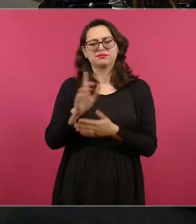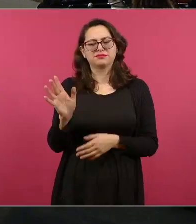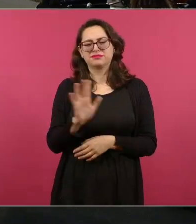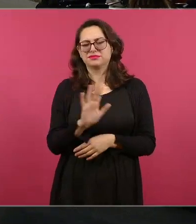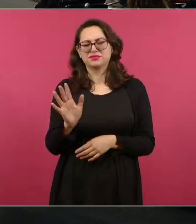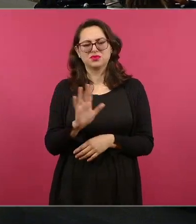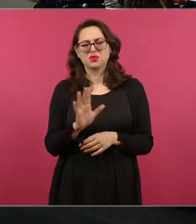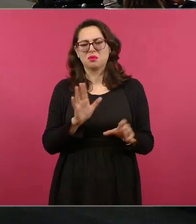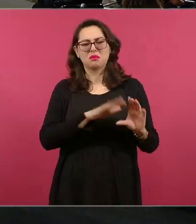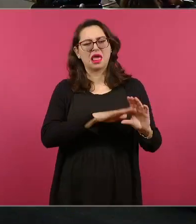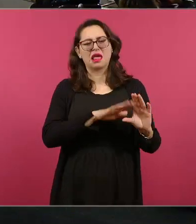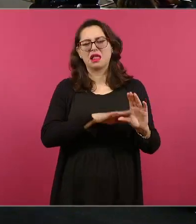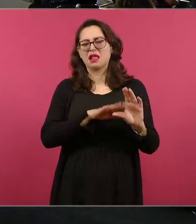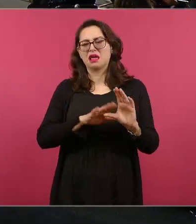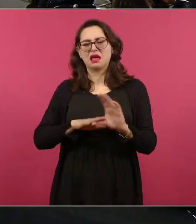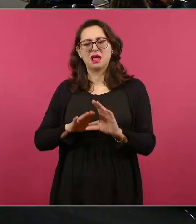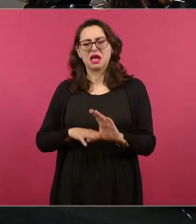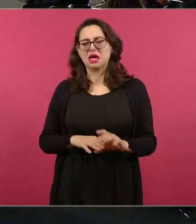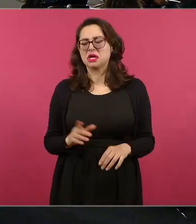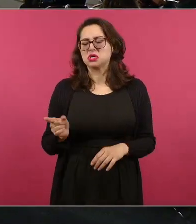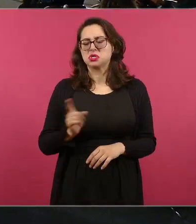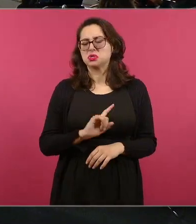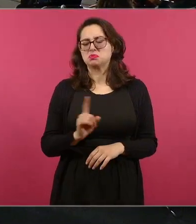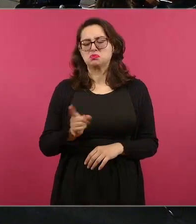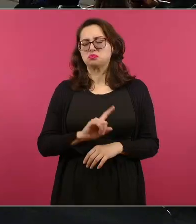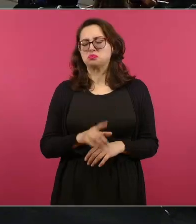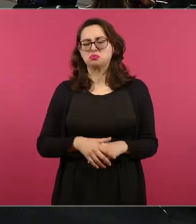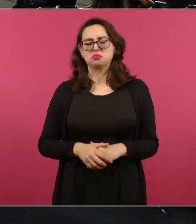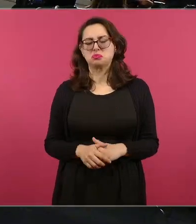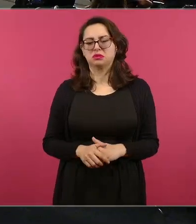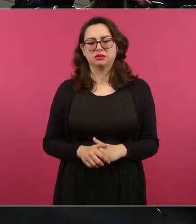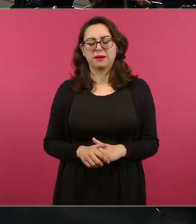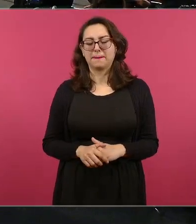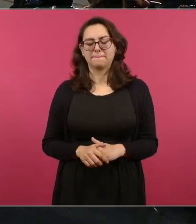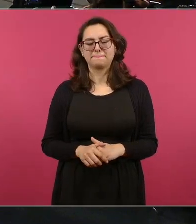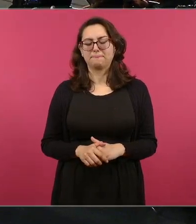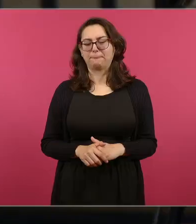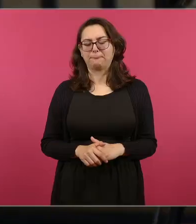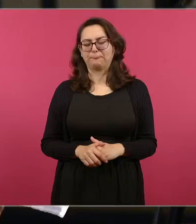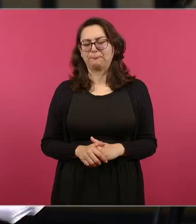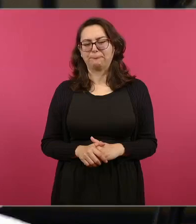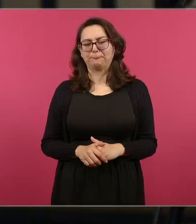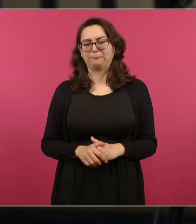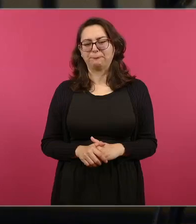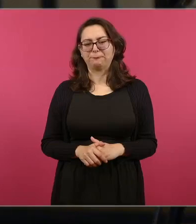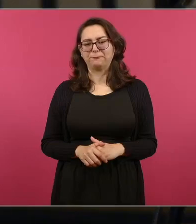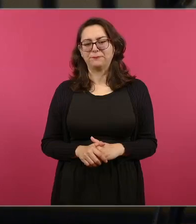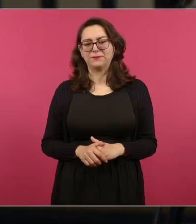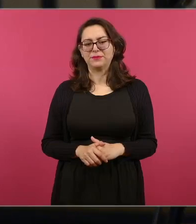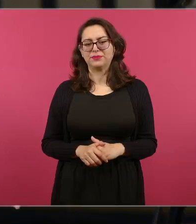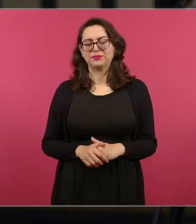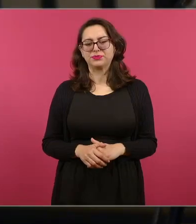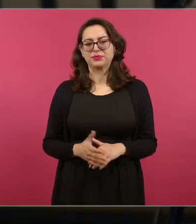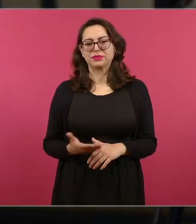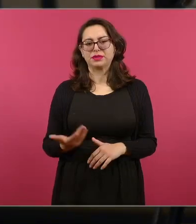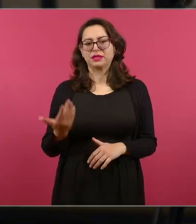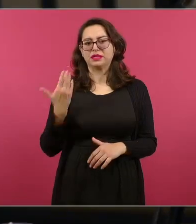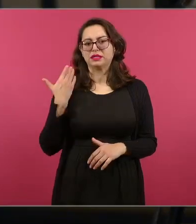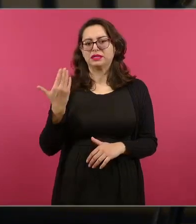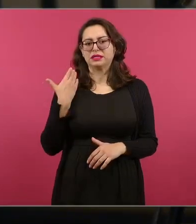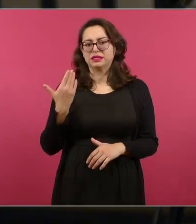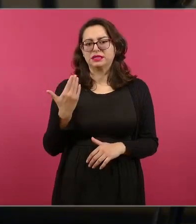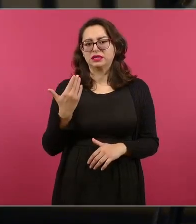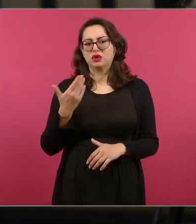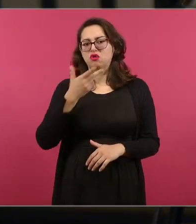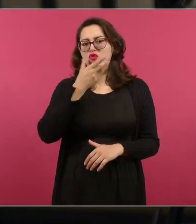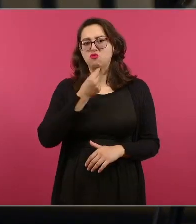bla, bla, realmente. Lo que acaba de pasar ahí con el Mario Calabazas, que toda esa situación que se dio en